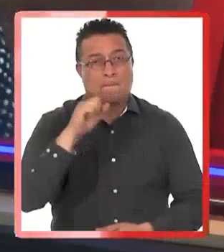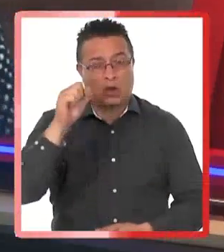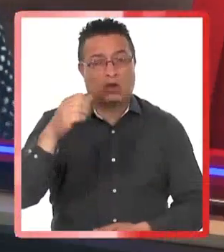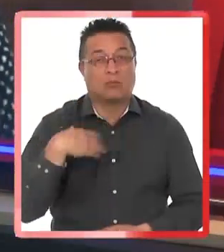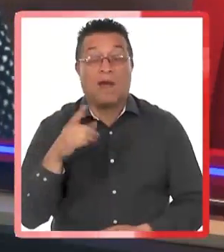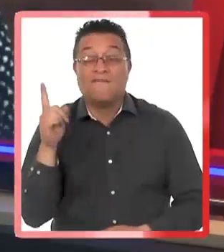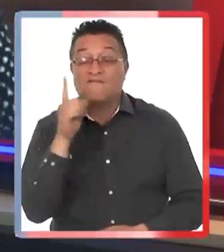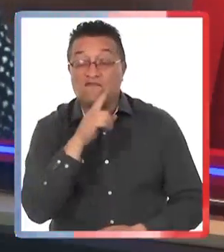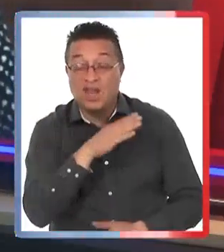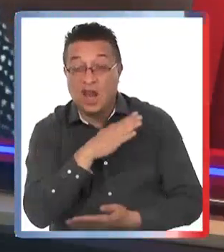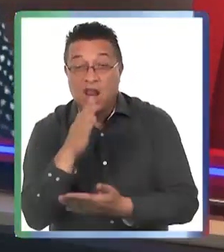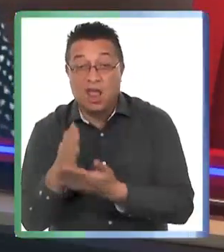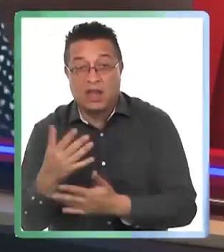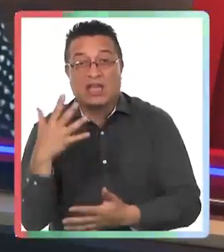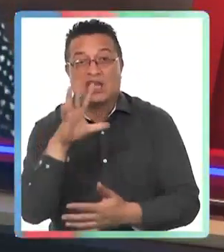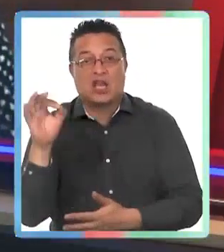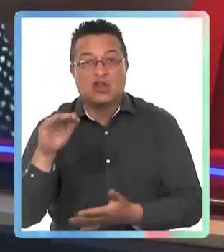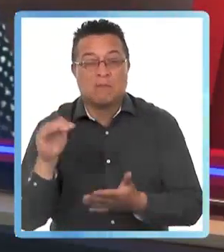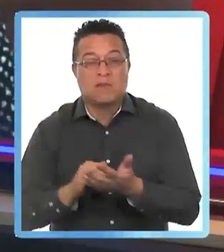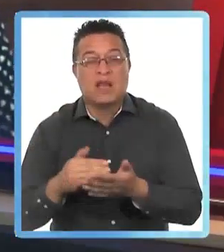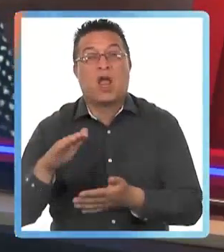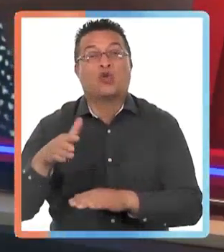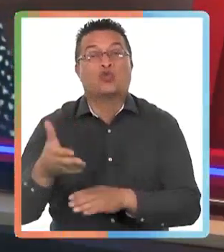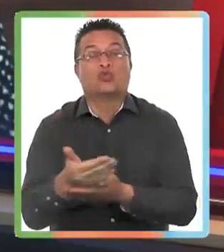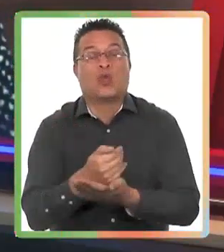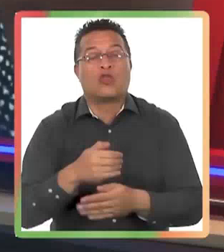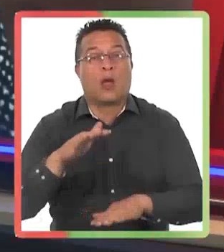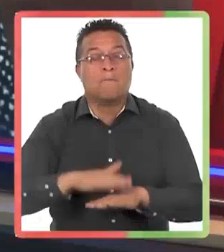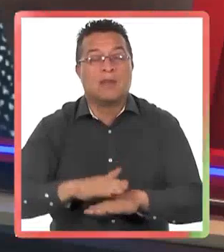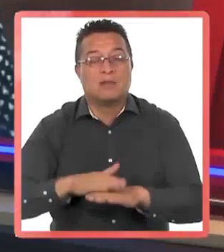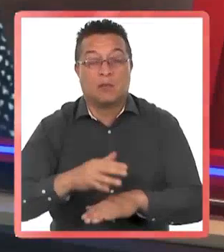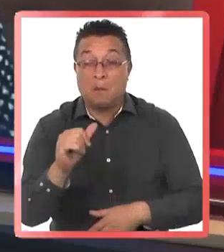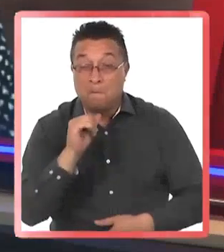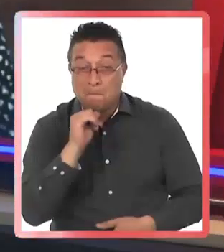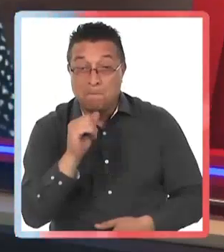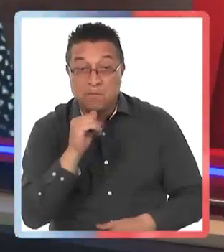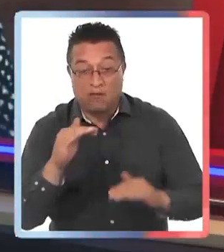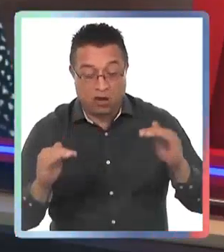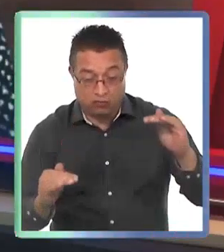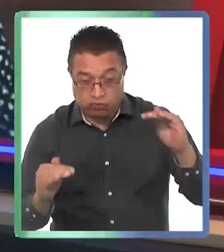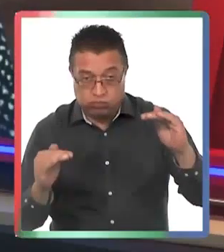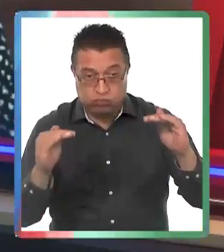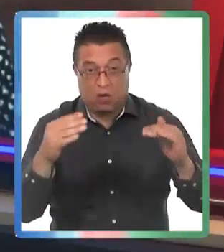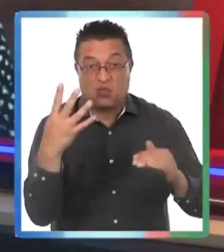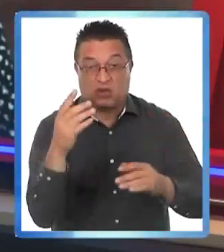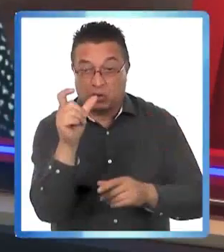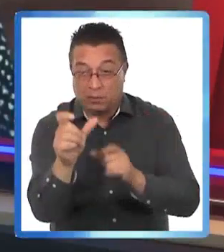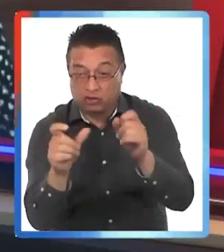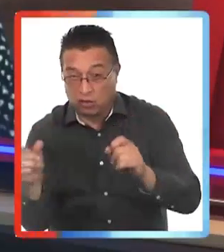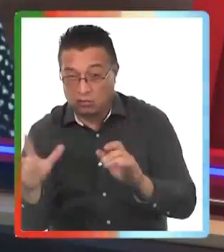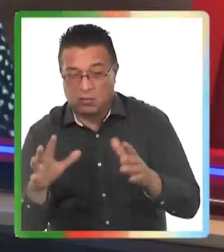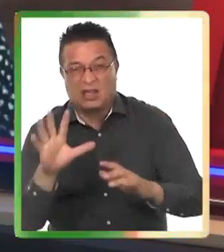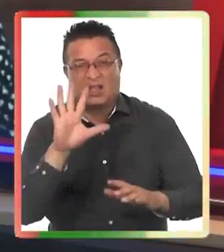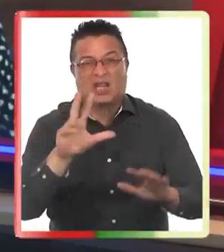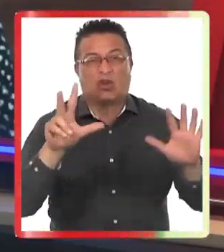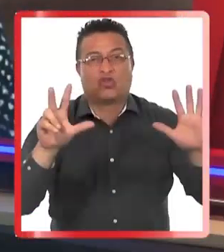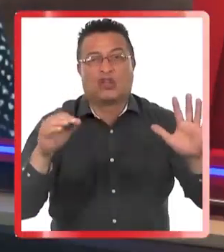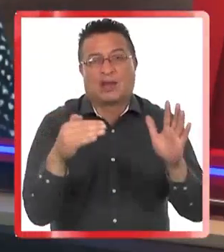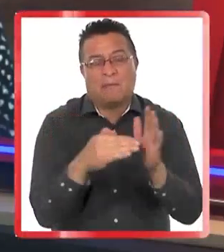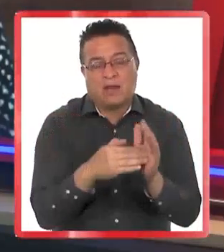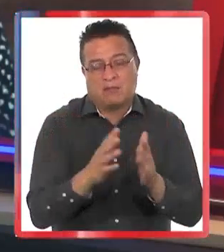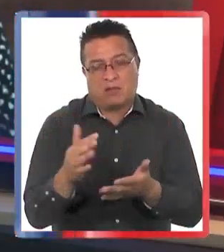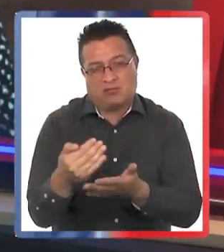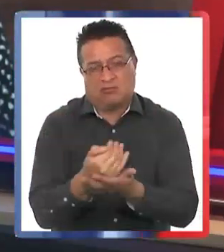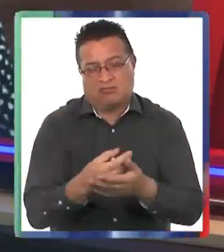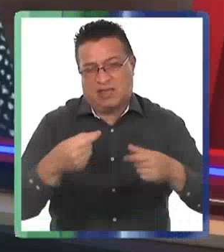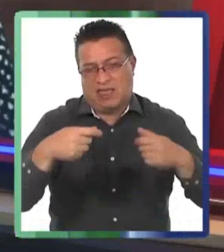hacia el final de su mandato con 500.000 pesos como sueldo mínimo, porque la línea de la pobreza está marcada por un grupo familiar de 4 personas con 580.000 pesos